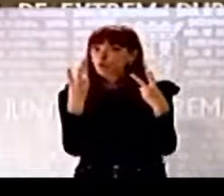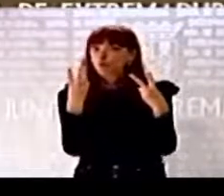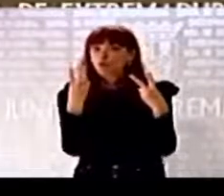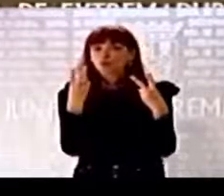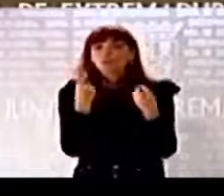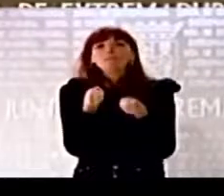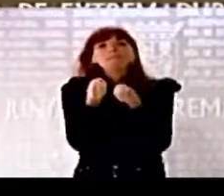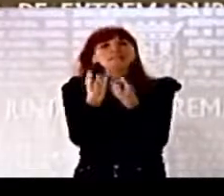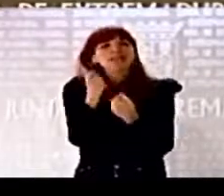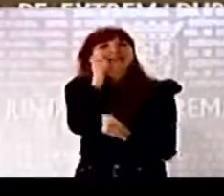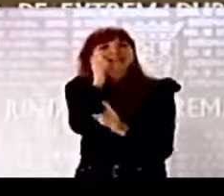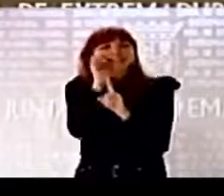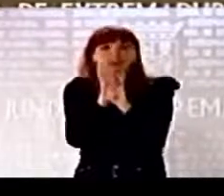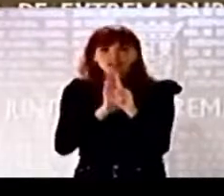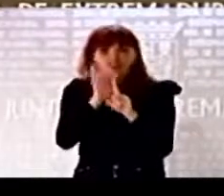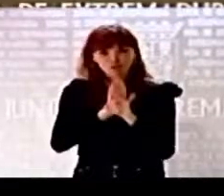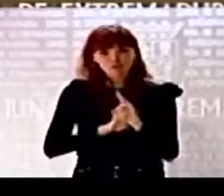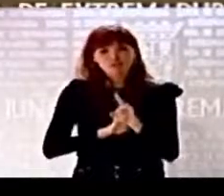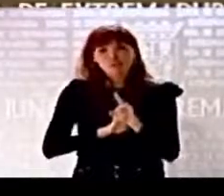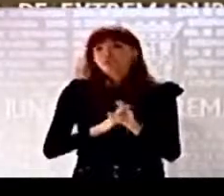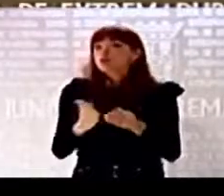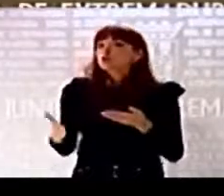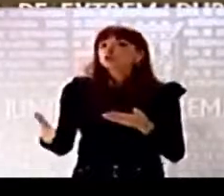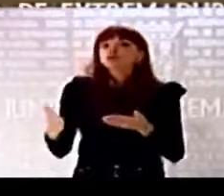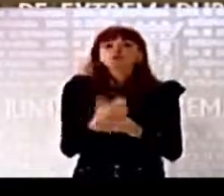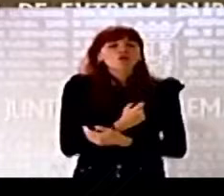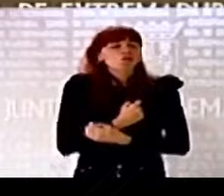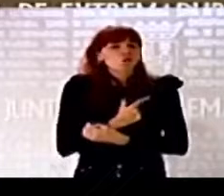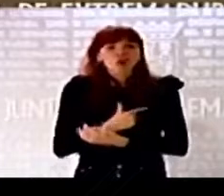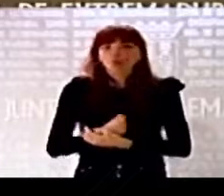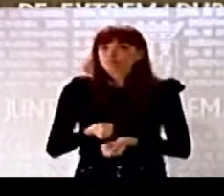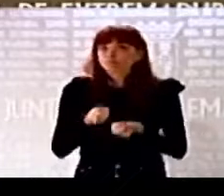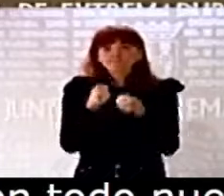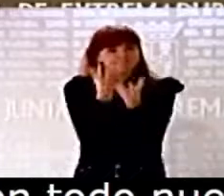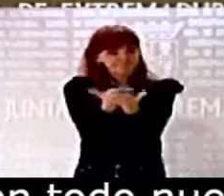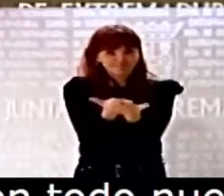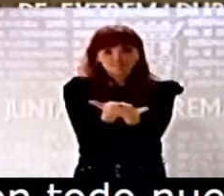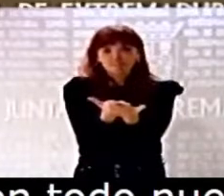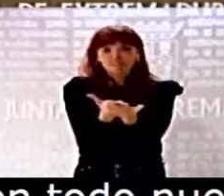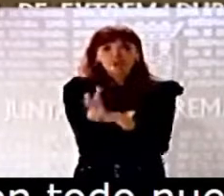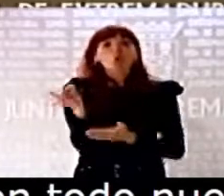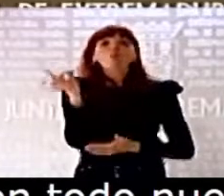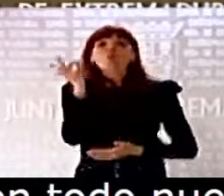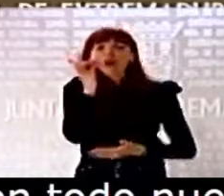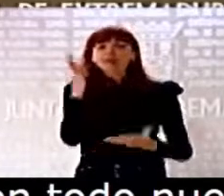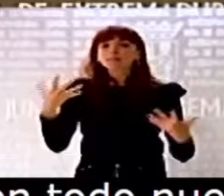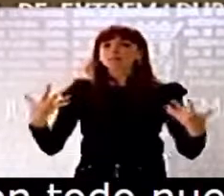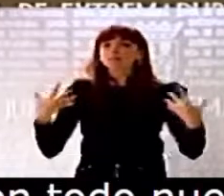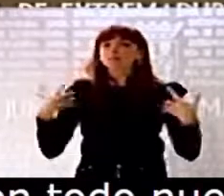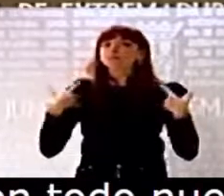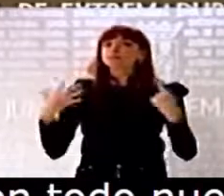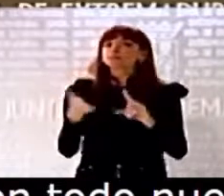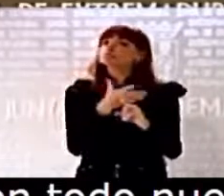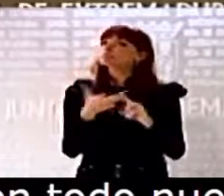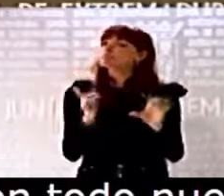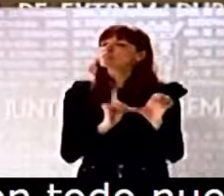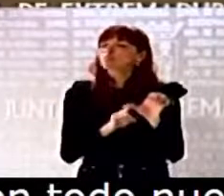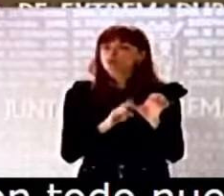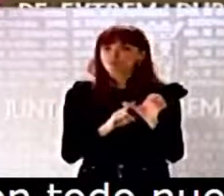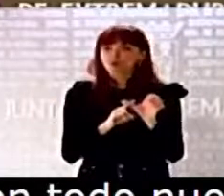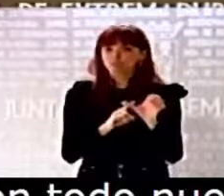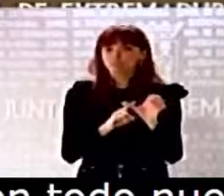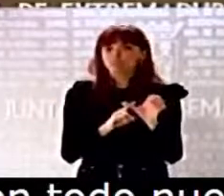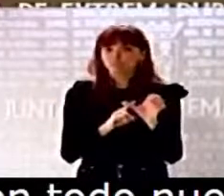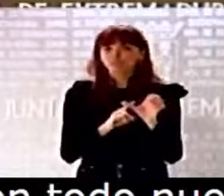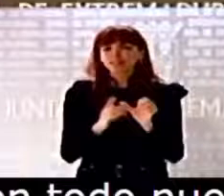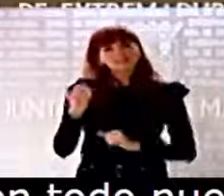cariño con todo nuestro corazón a las mujeres víctimas de violencia de género en Extremadura, a